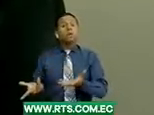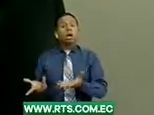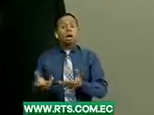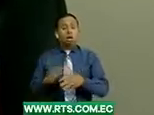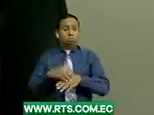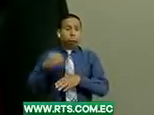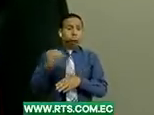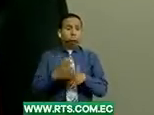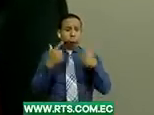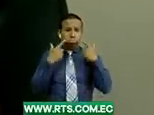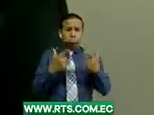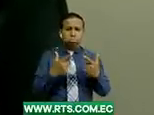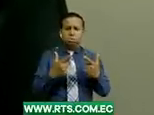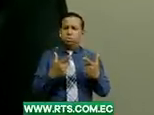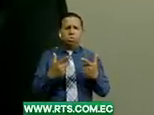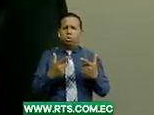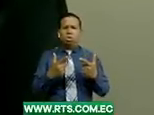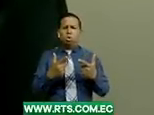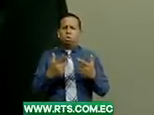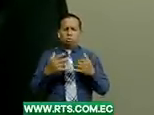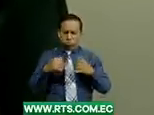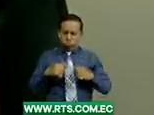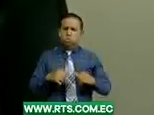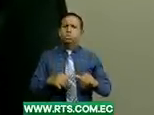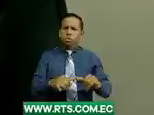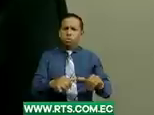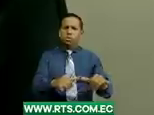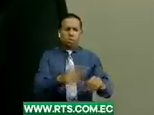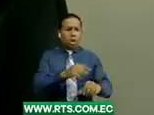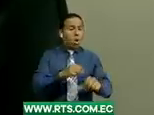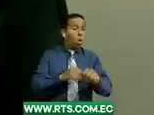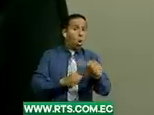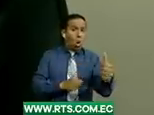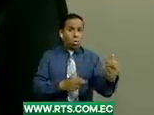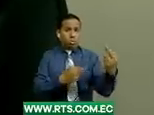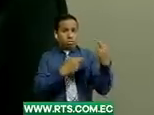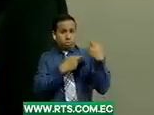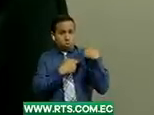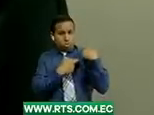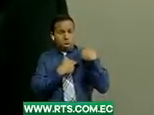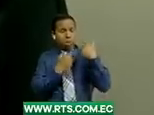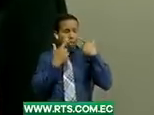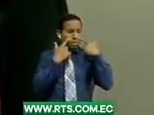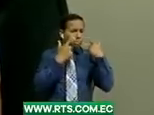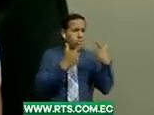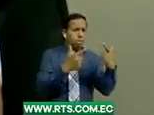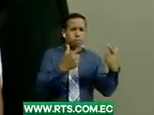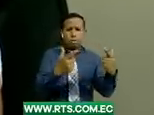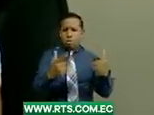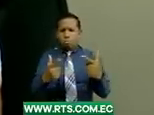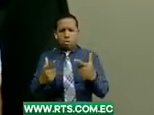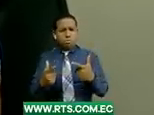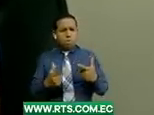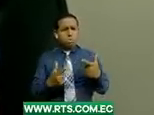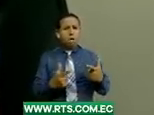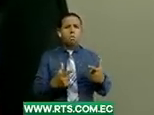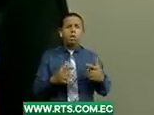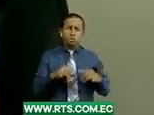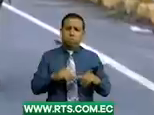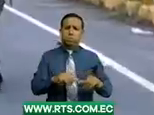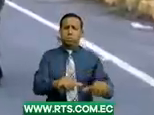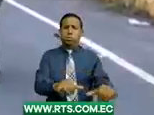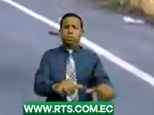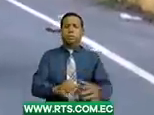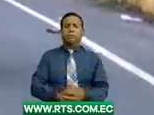de funcionar, no significa que las operaciones militares varíen en cuanto al ímpetu con el que estábamos trabajando en la frontera